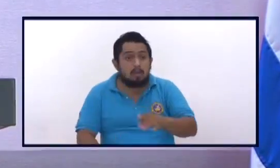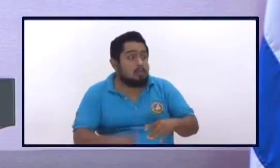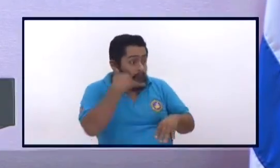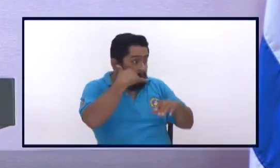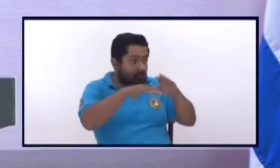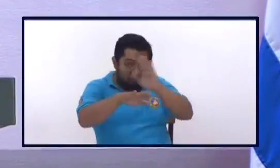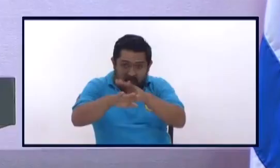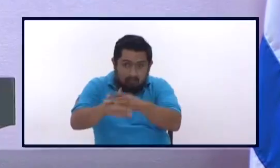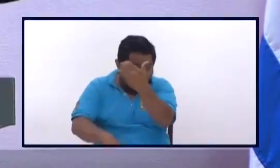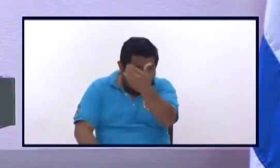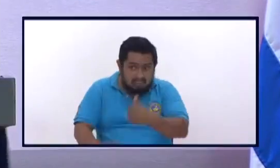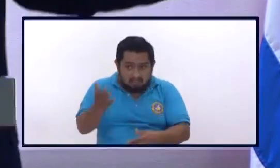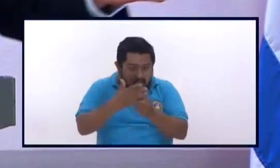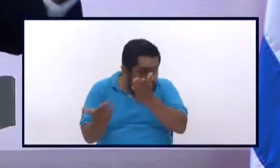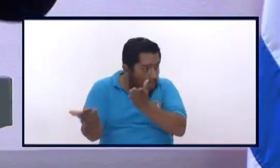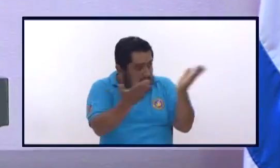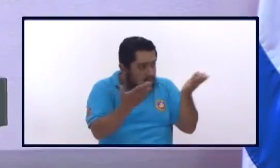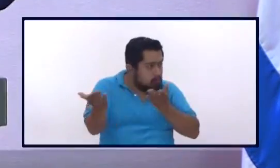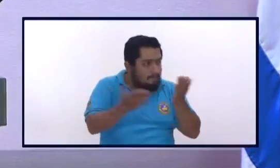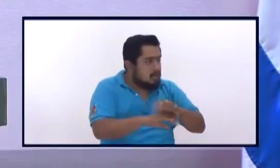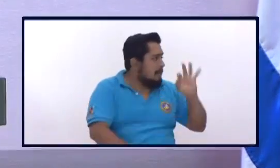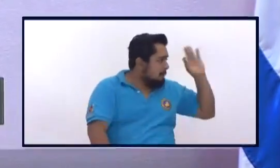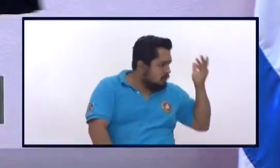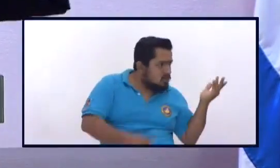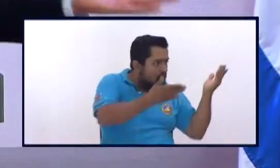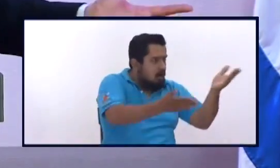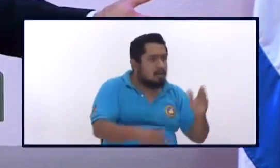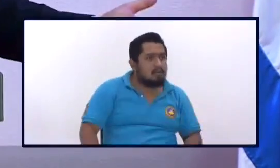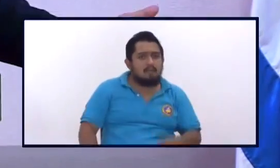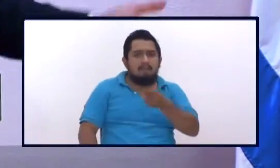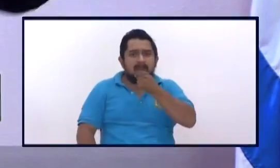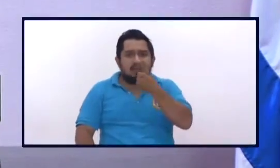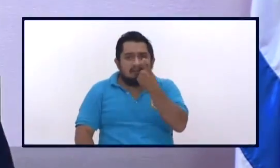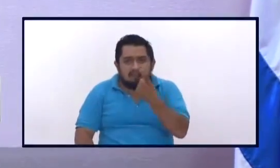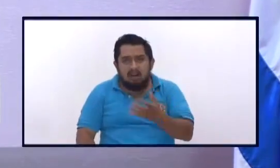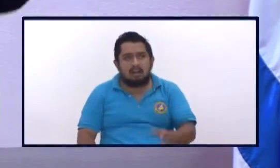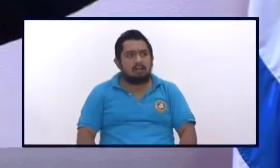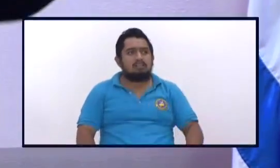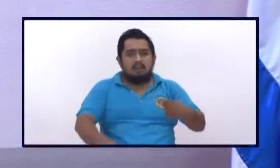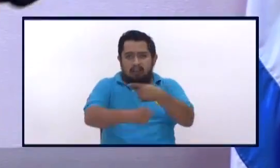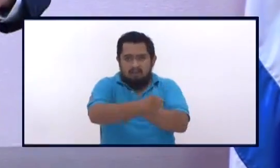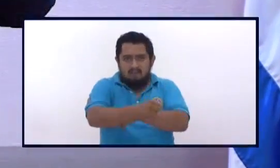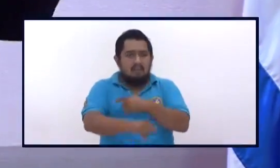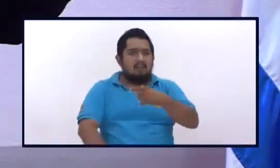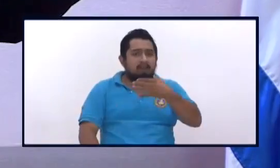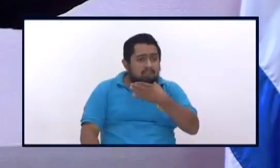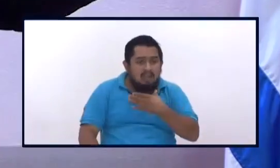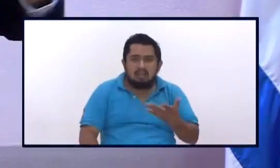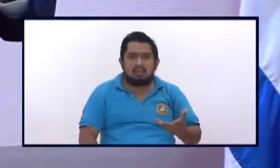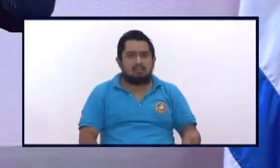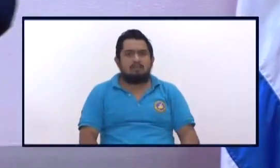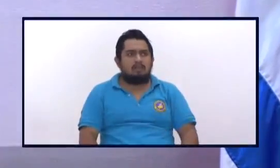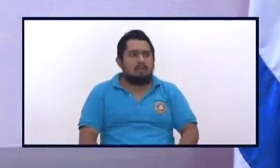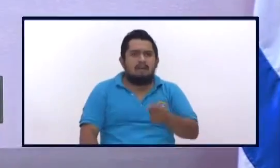tal cosa de abhisit o tal otra pastores hagan a otro vayan a ver qué pasa es que no hay información pastor es que los hospital los varios están llenos y